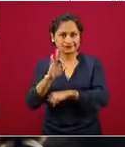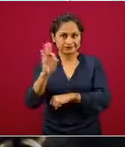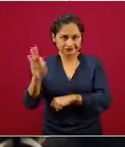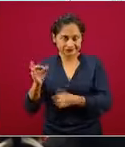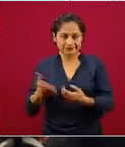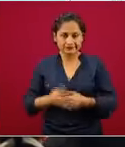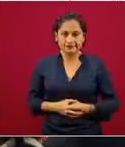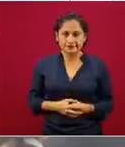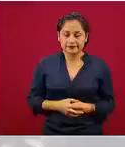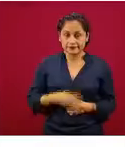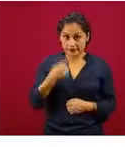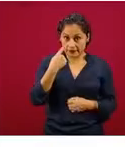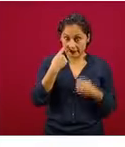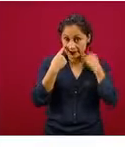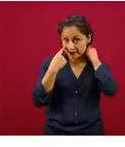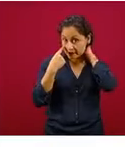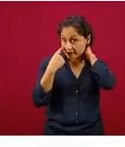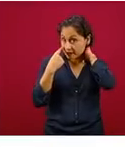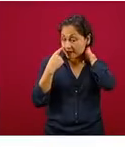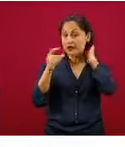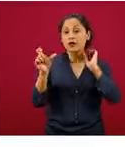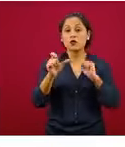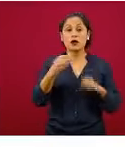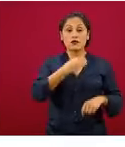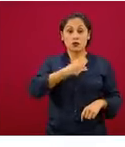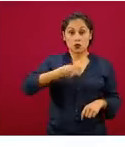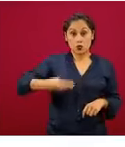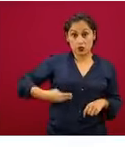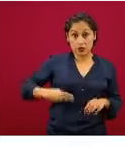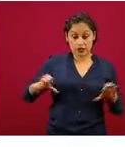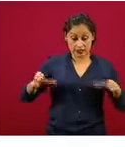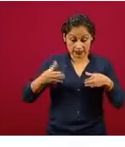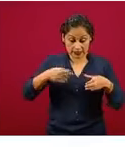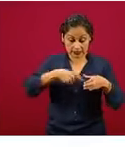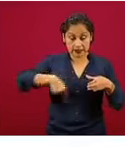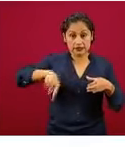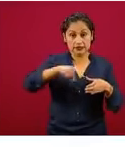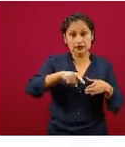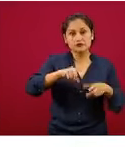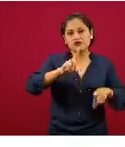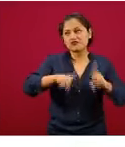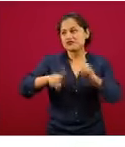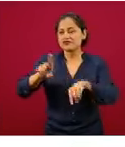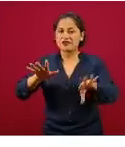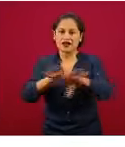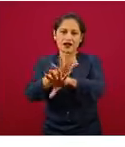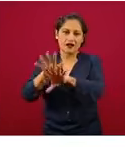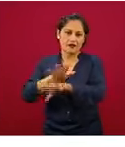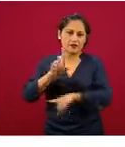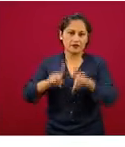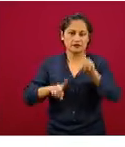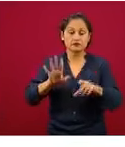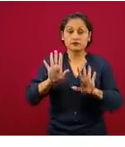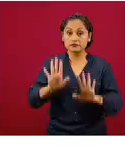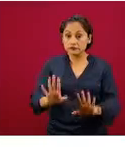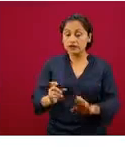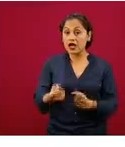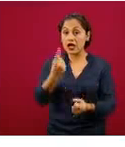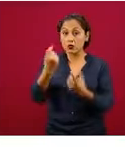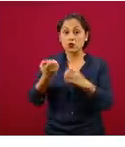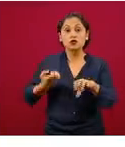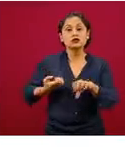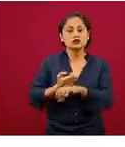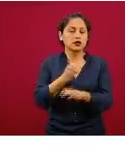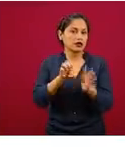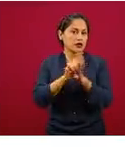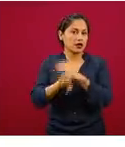ver, cuando la agregación es municipal, es muy heterogéneo. Y tenemos estados, y me voy a referir a Oaxaca.